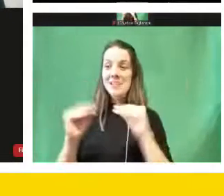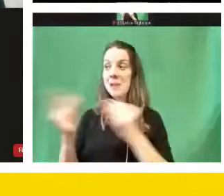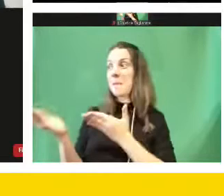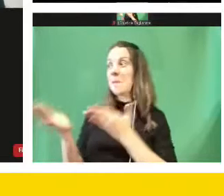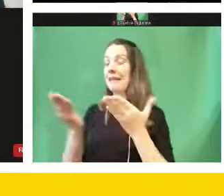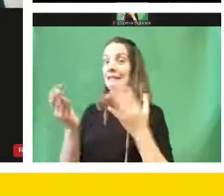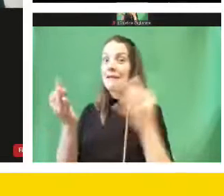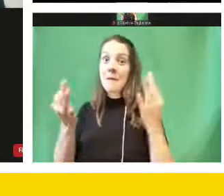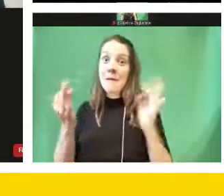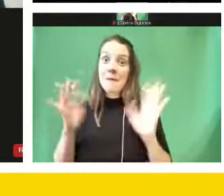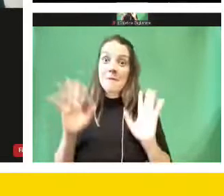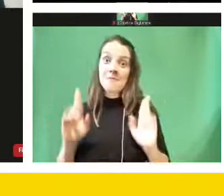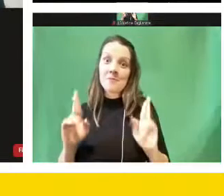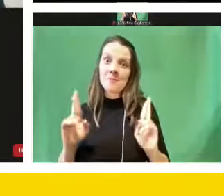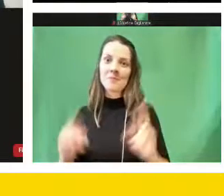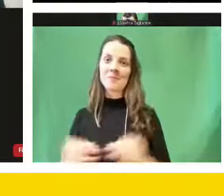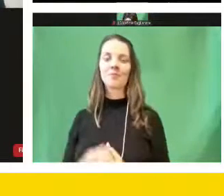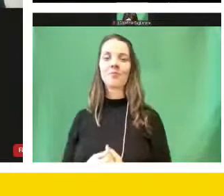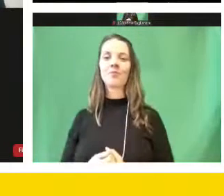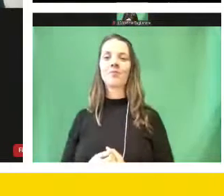Se escucha perfecto, Fernando.